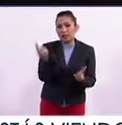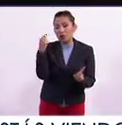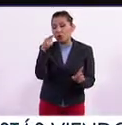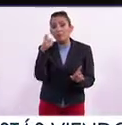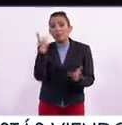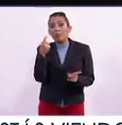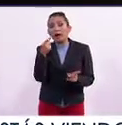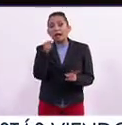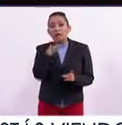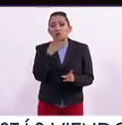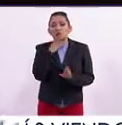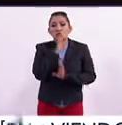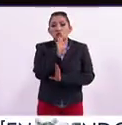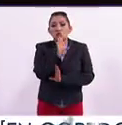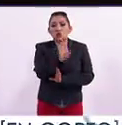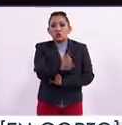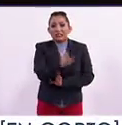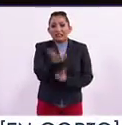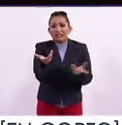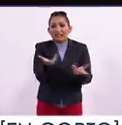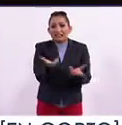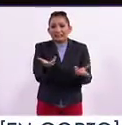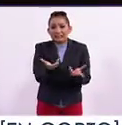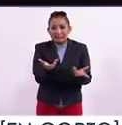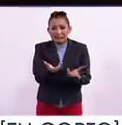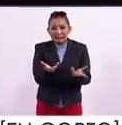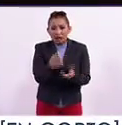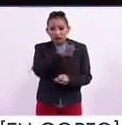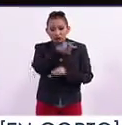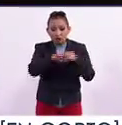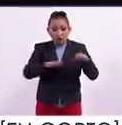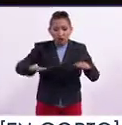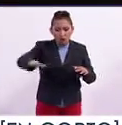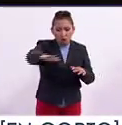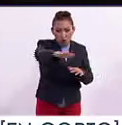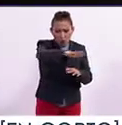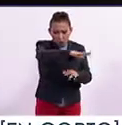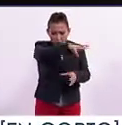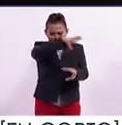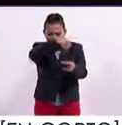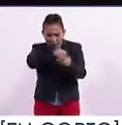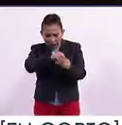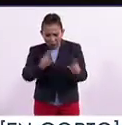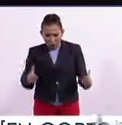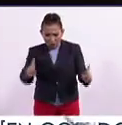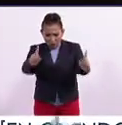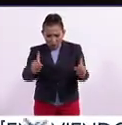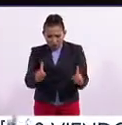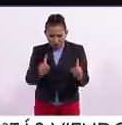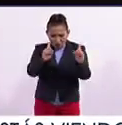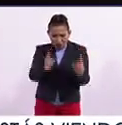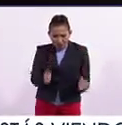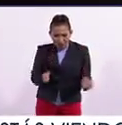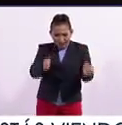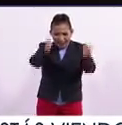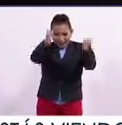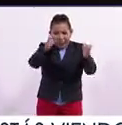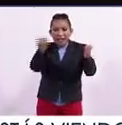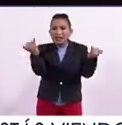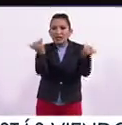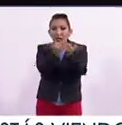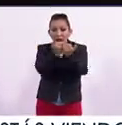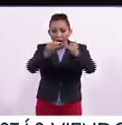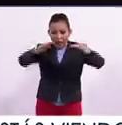de hacer que todos los puntos de apoyo de la estructura estén al mismo nivel para que